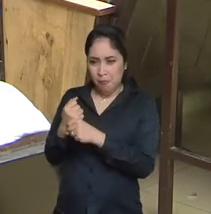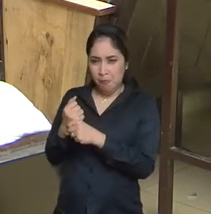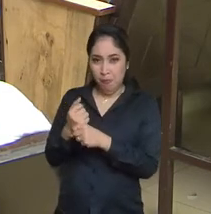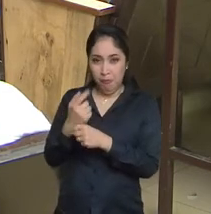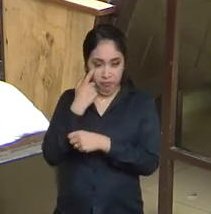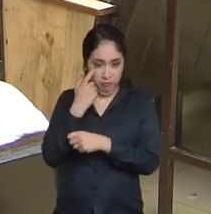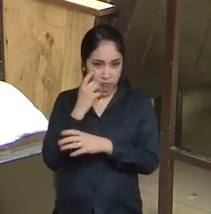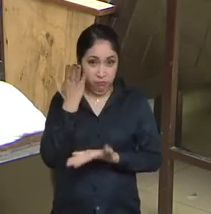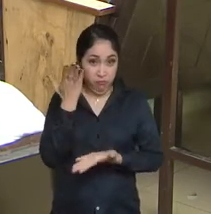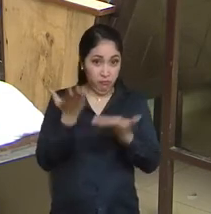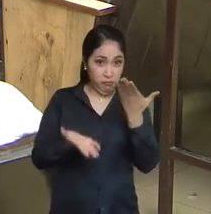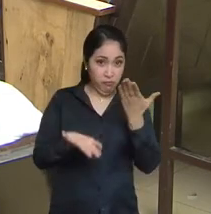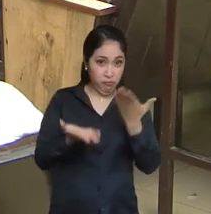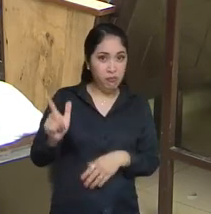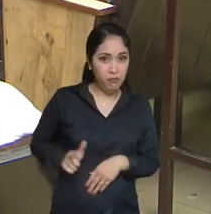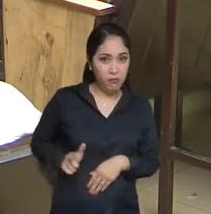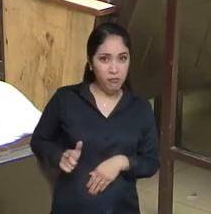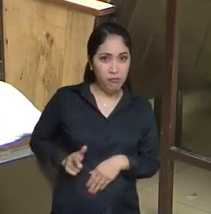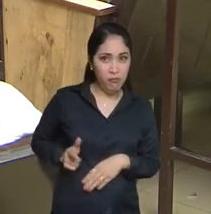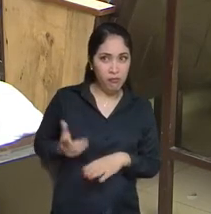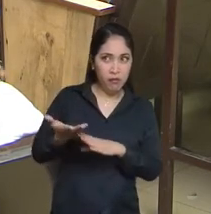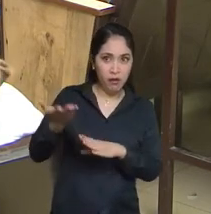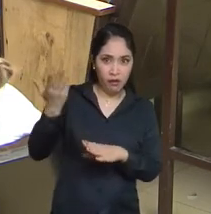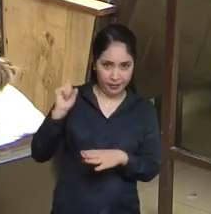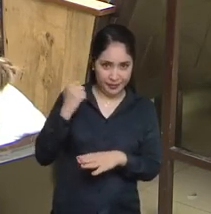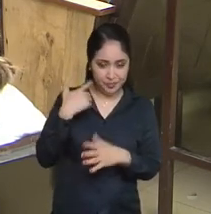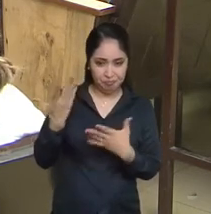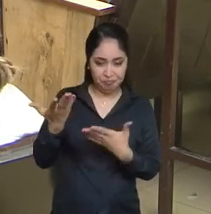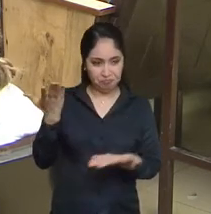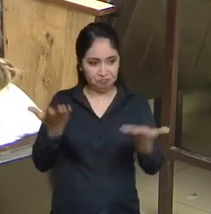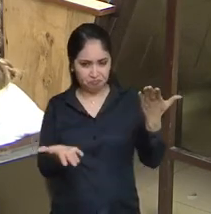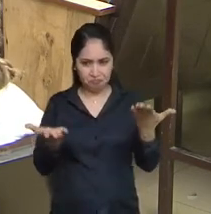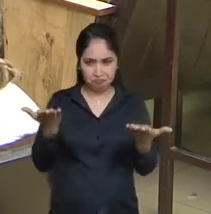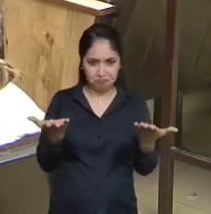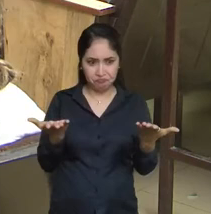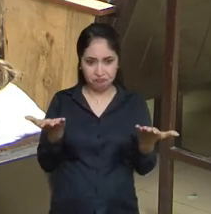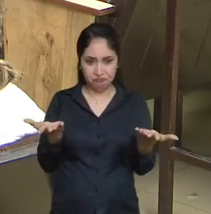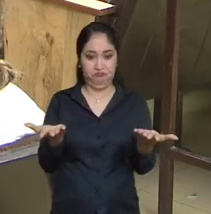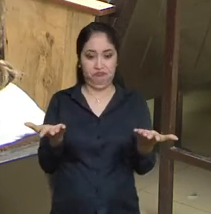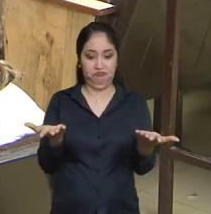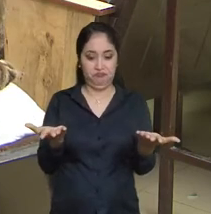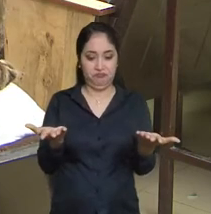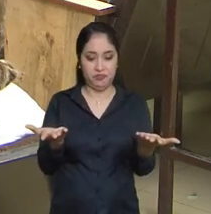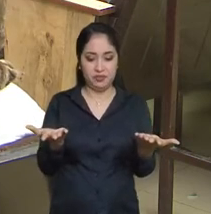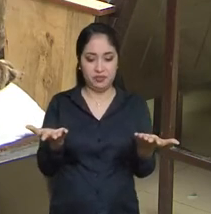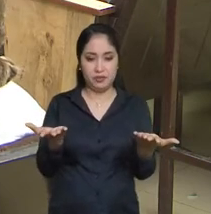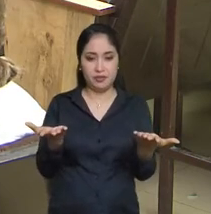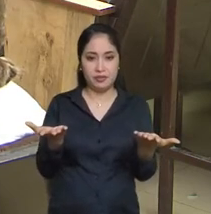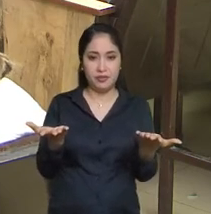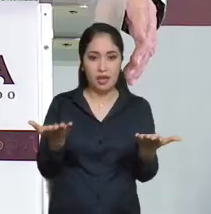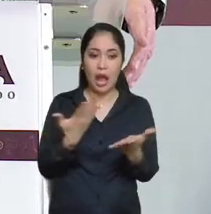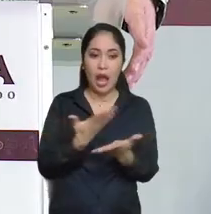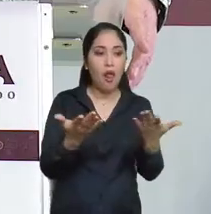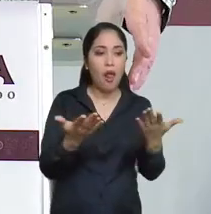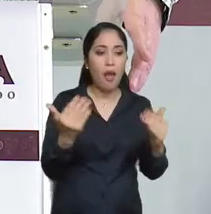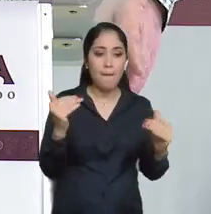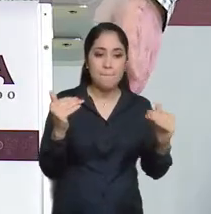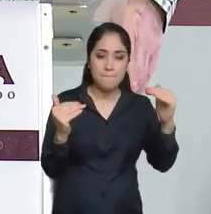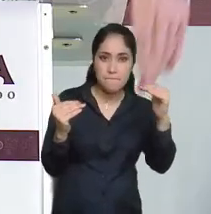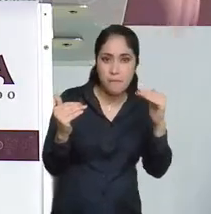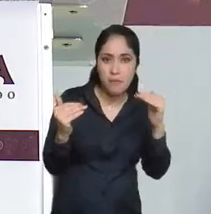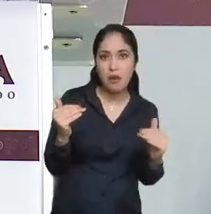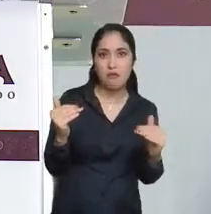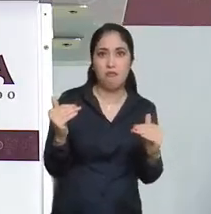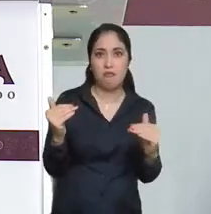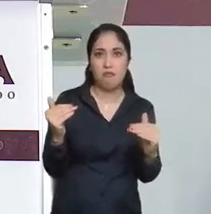pues estamos mejorados. En cuanto a evitar que se cometan mayores homicidios. Y vaya que hemos